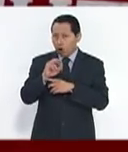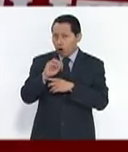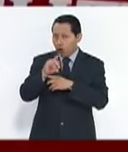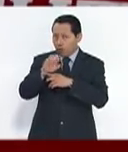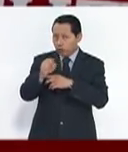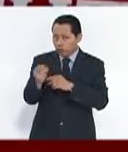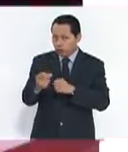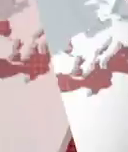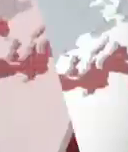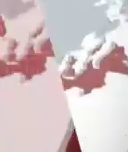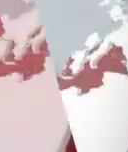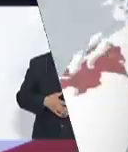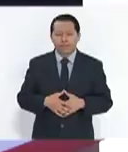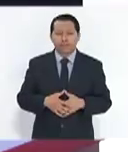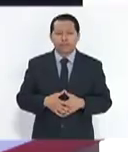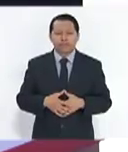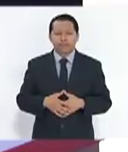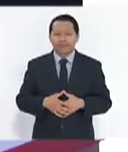la pareja.